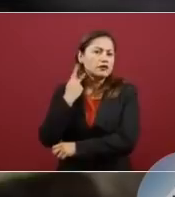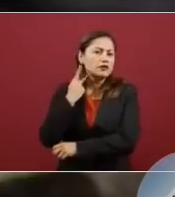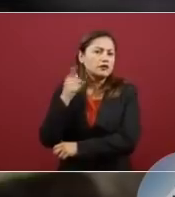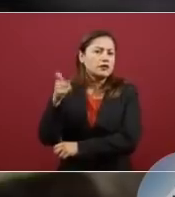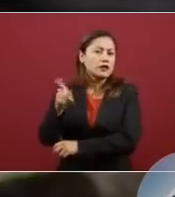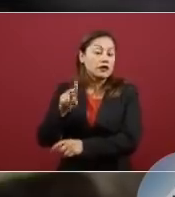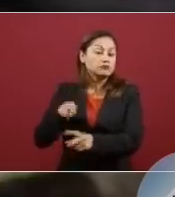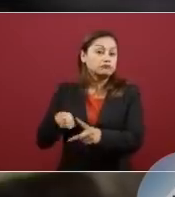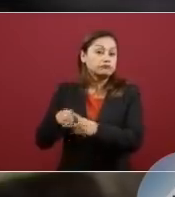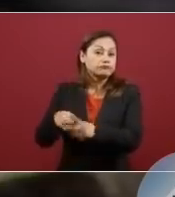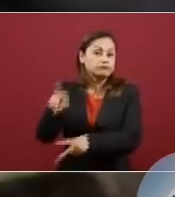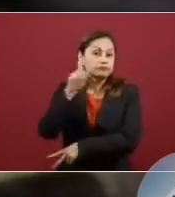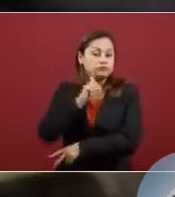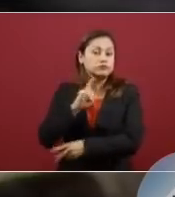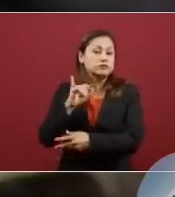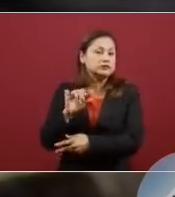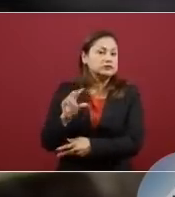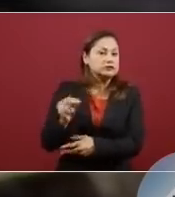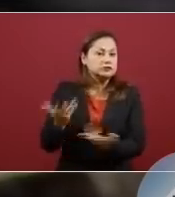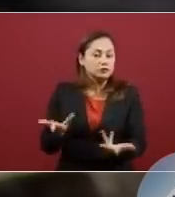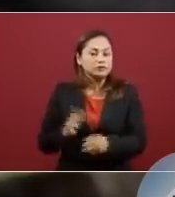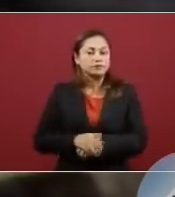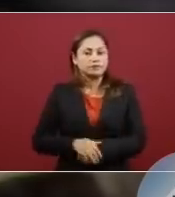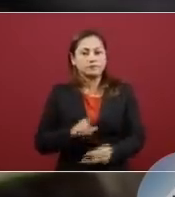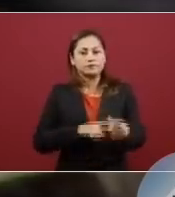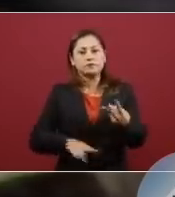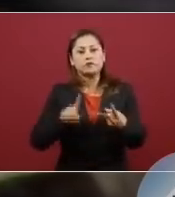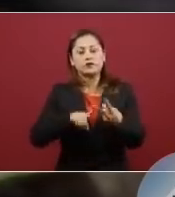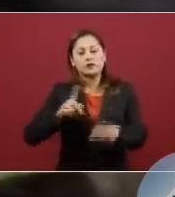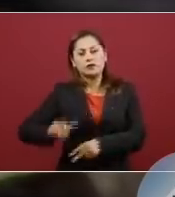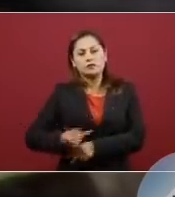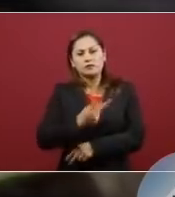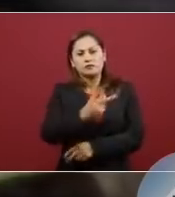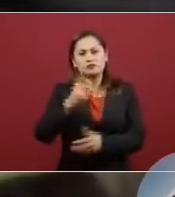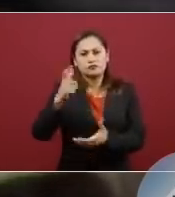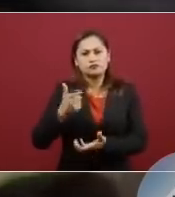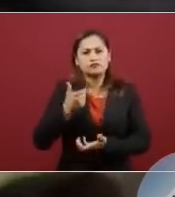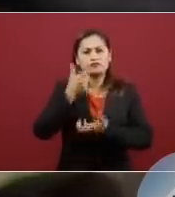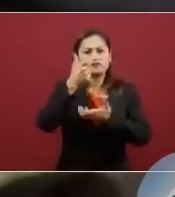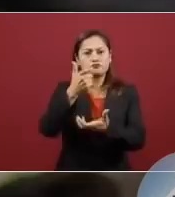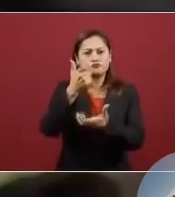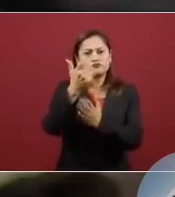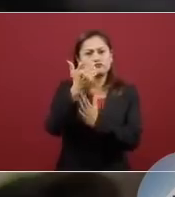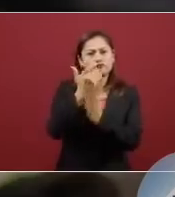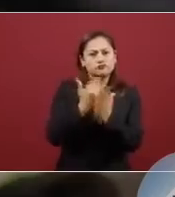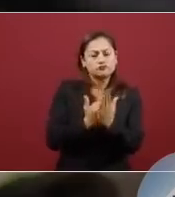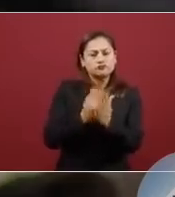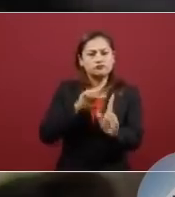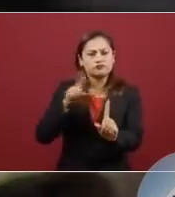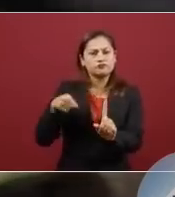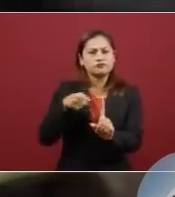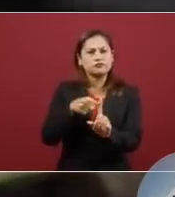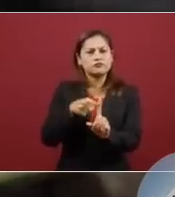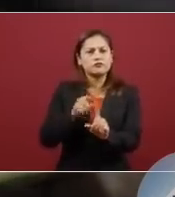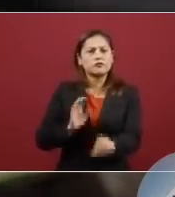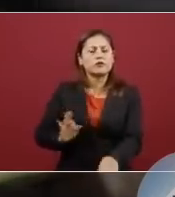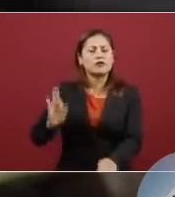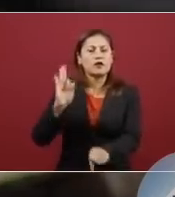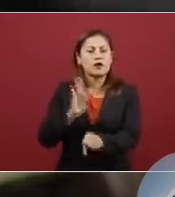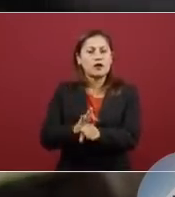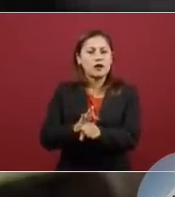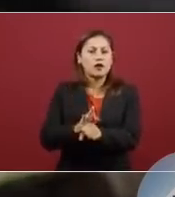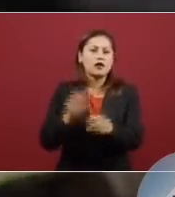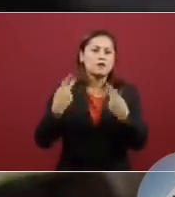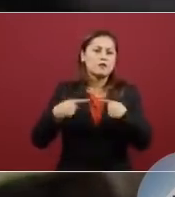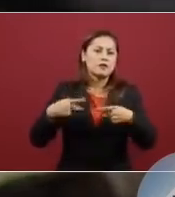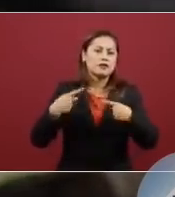asesinato. Segundo, entendemos que hubo una reducción del presupuesto al Mecanismo Federal de Protección a Periodistas y Personas